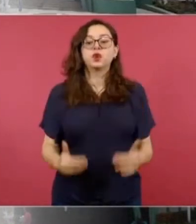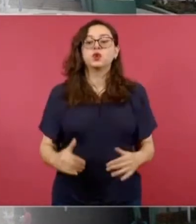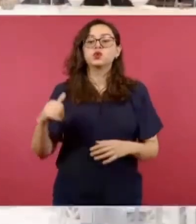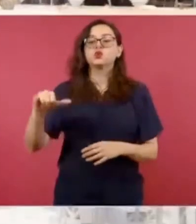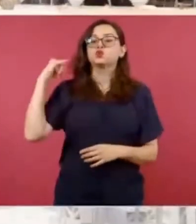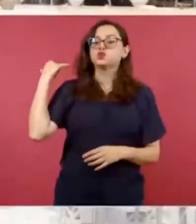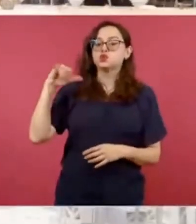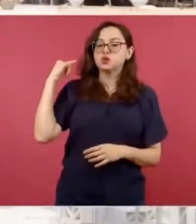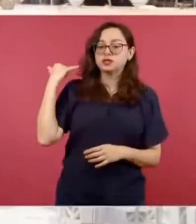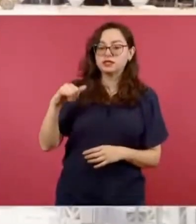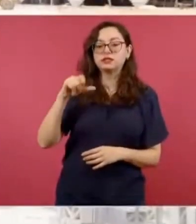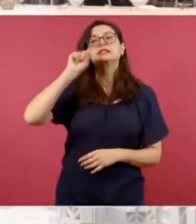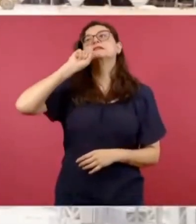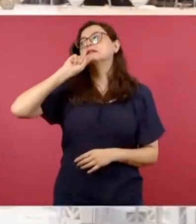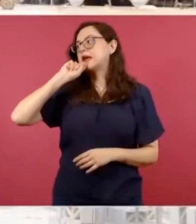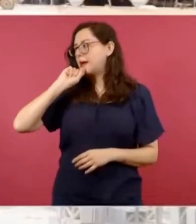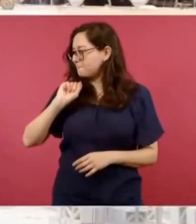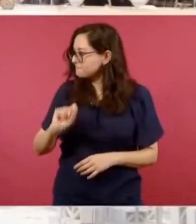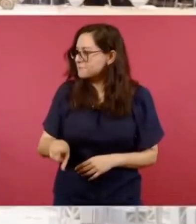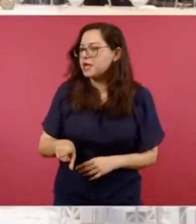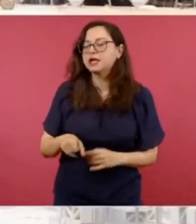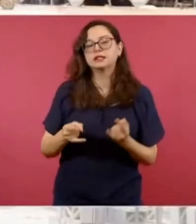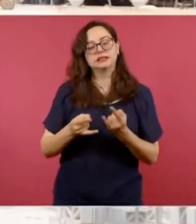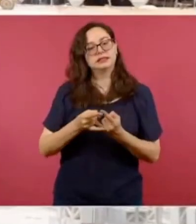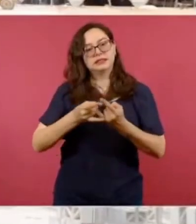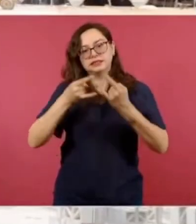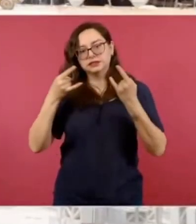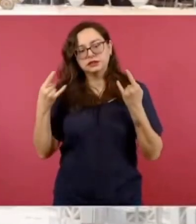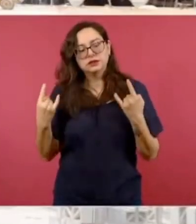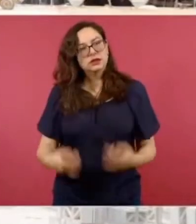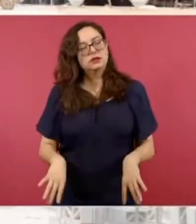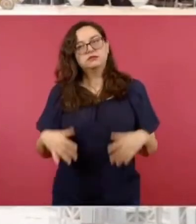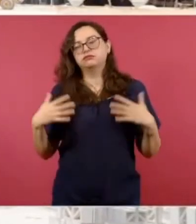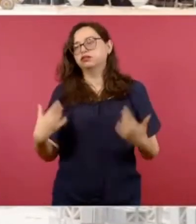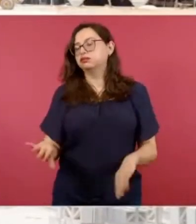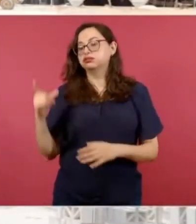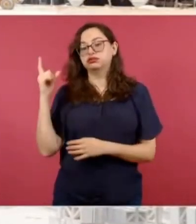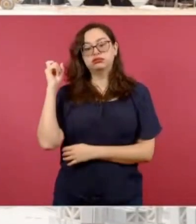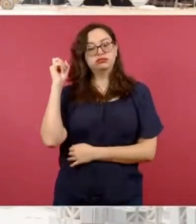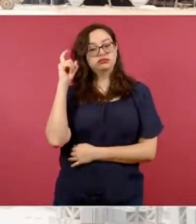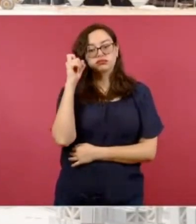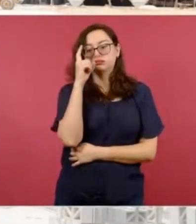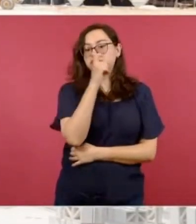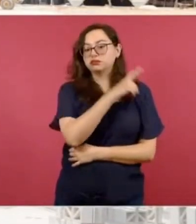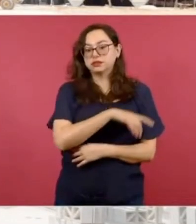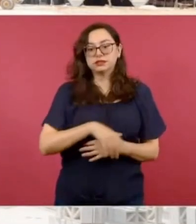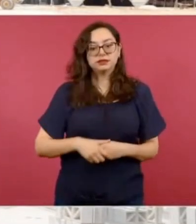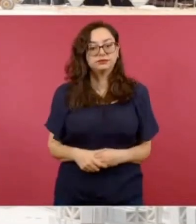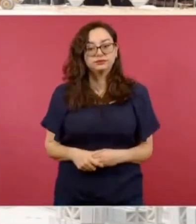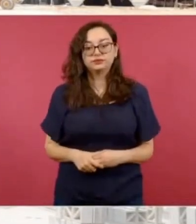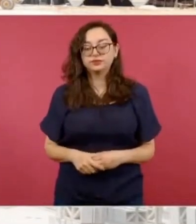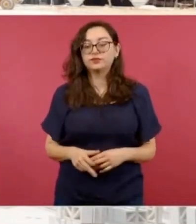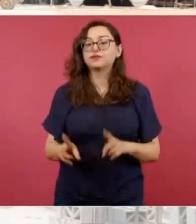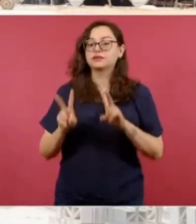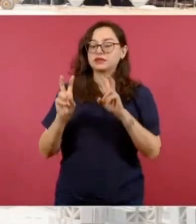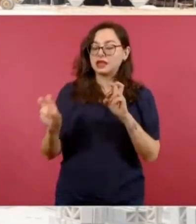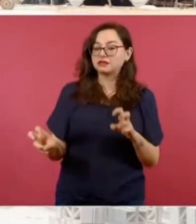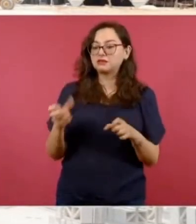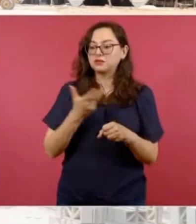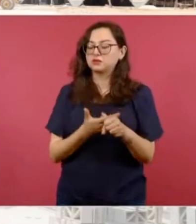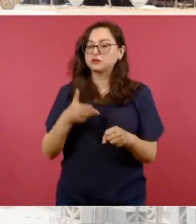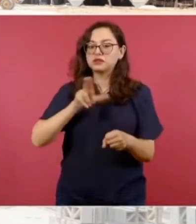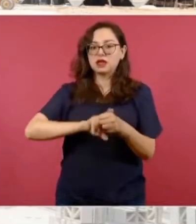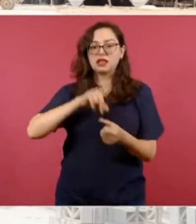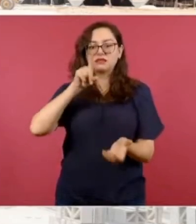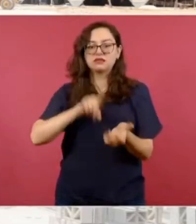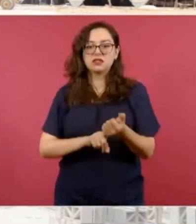de esas historias que ha sido más difícil a veces recuperar la parte jurídica que lo